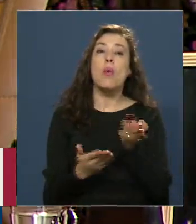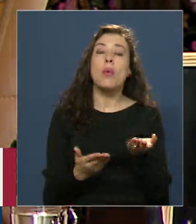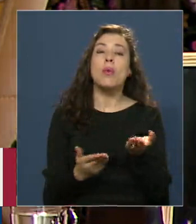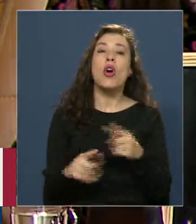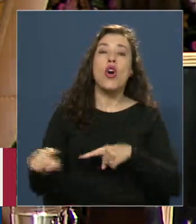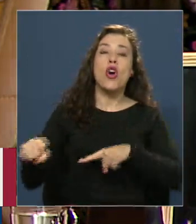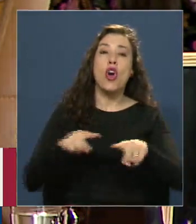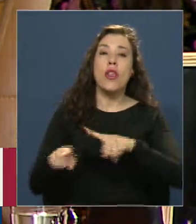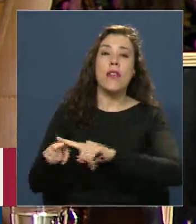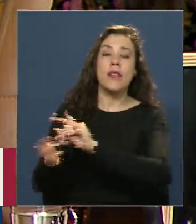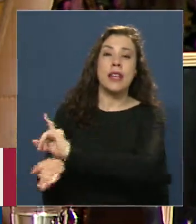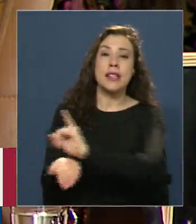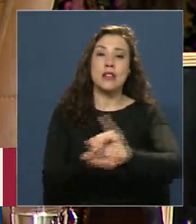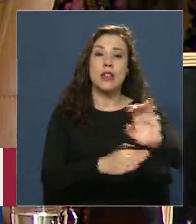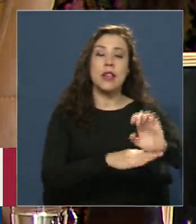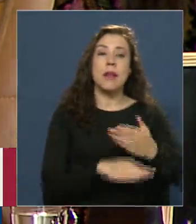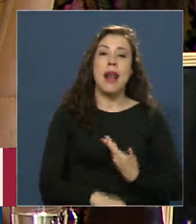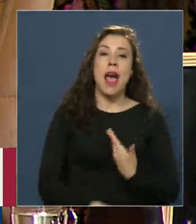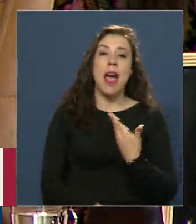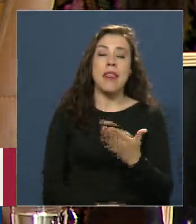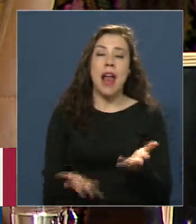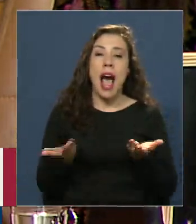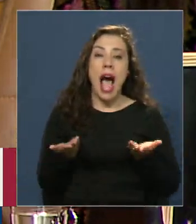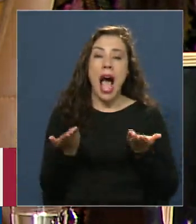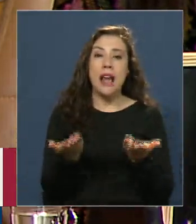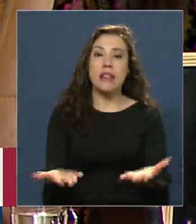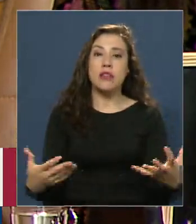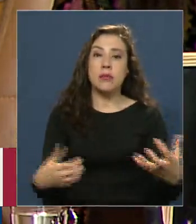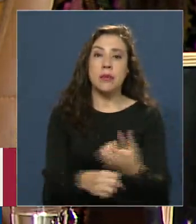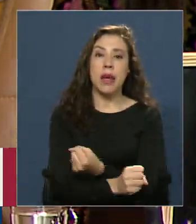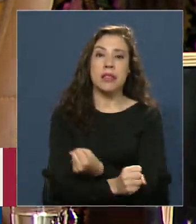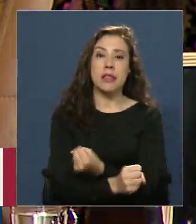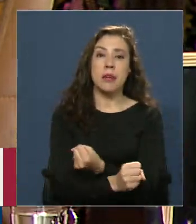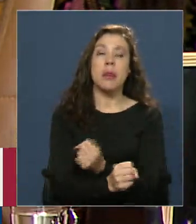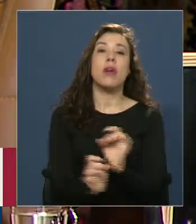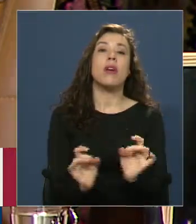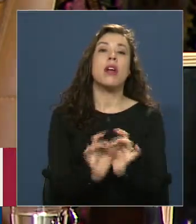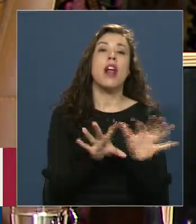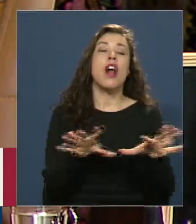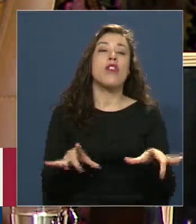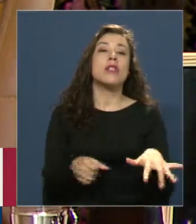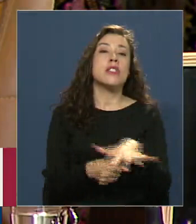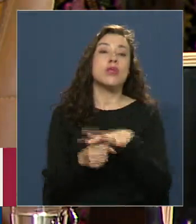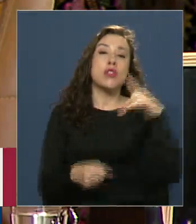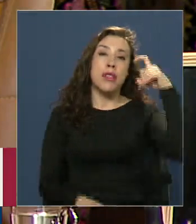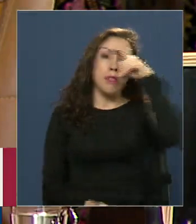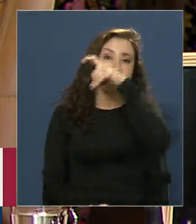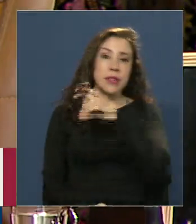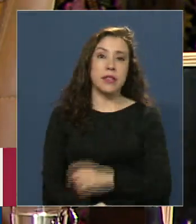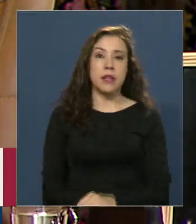coordinar las instituciones del Estado para otorgar una atención más efectiva ante los eventos adversos.